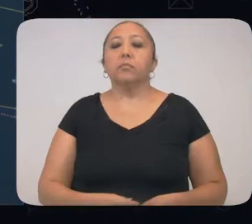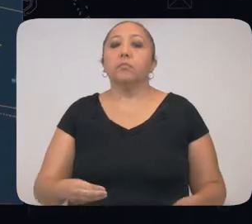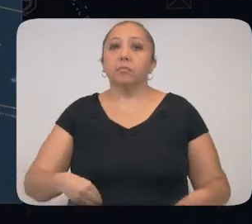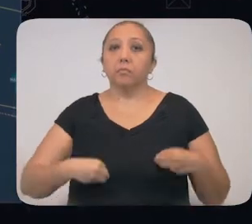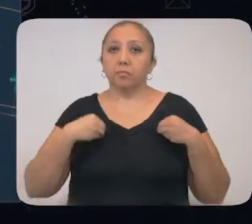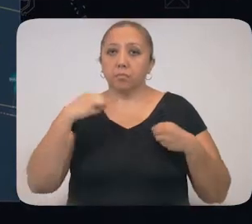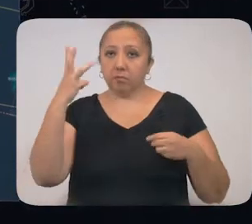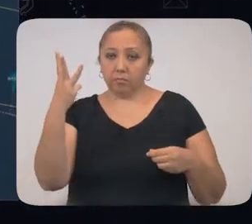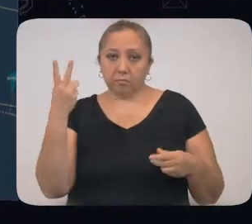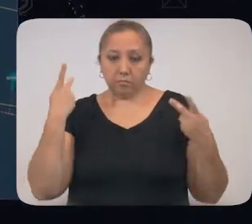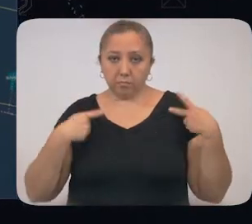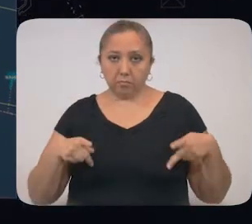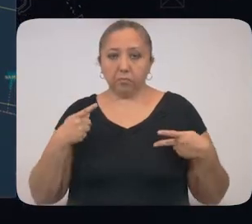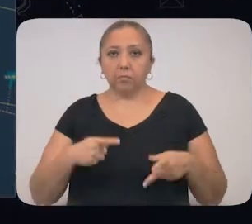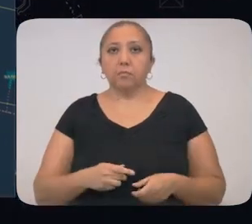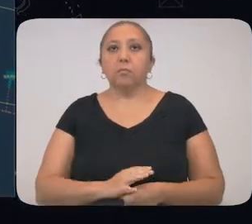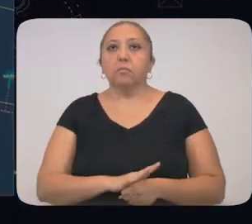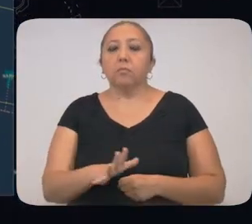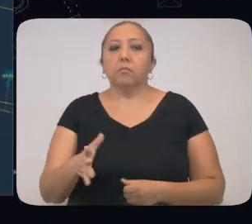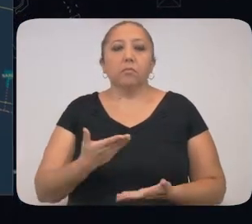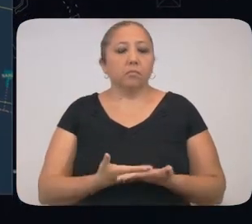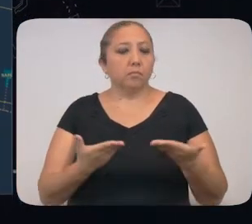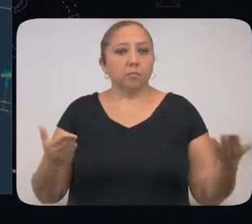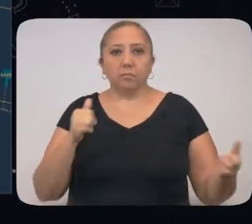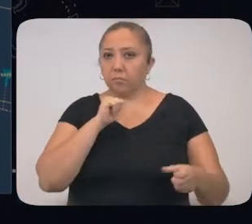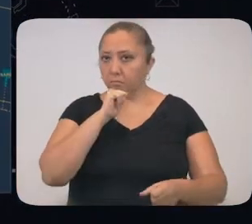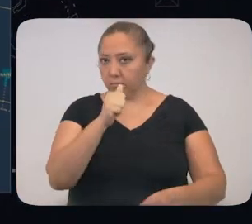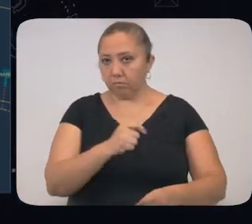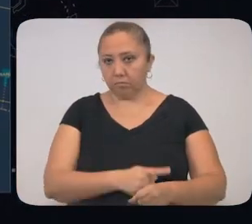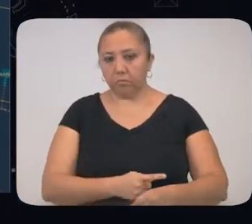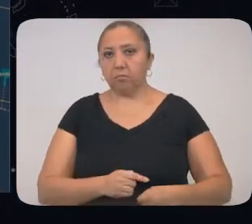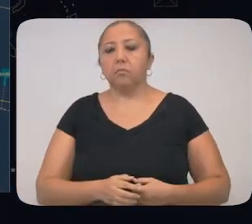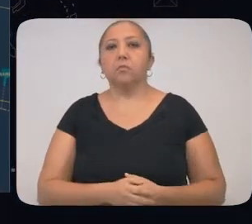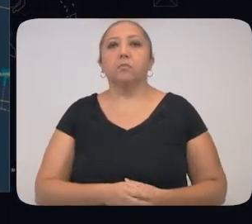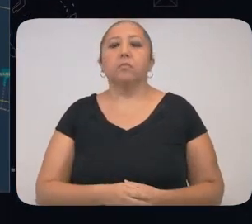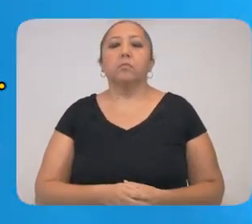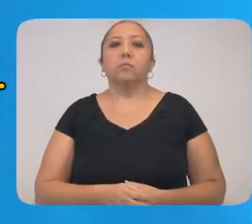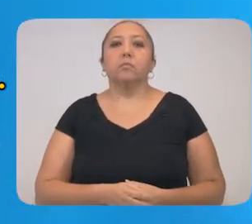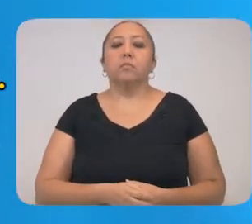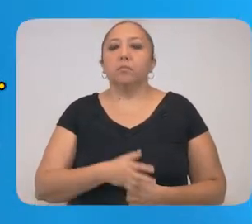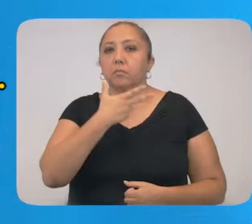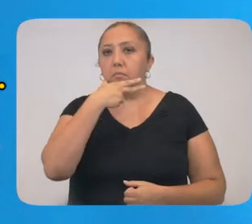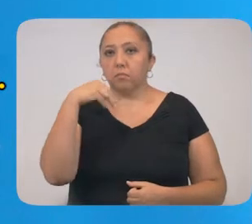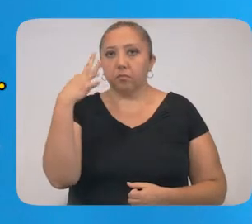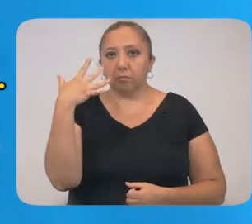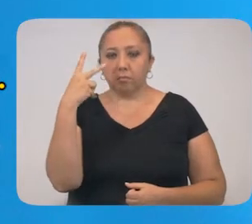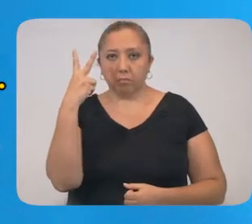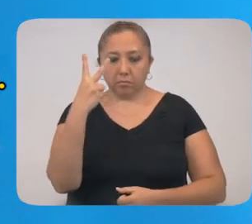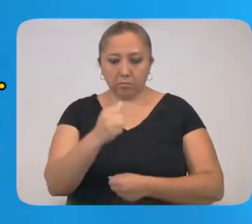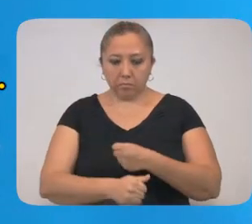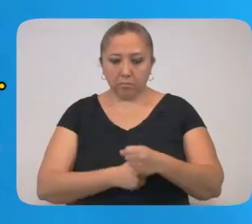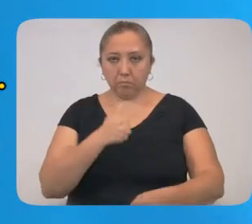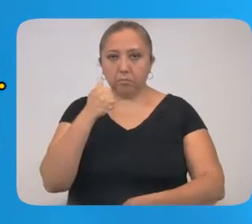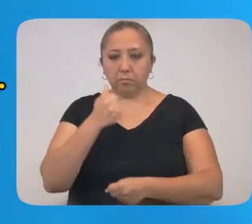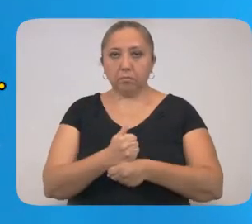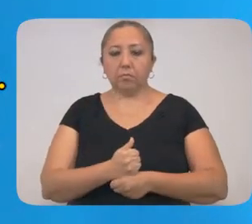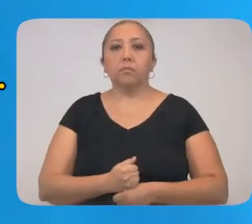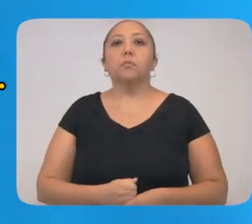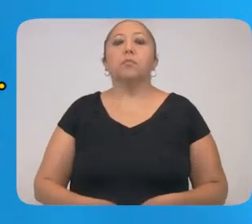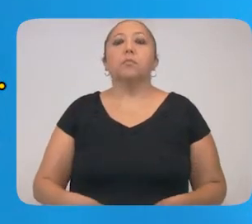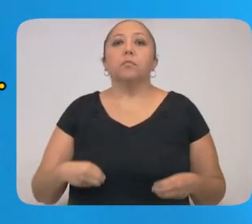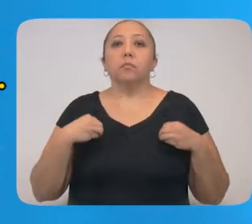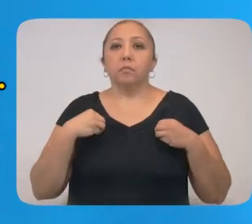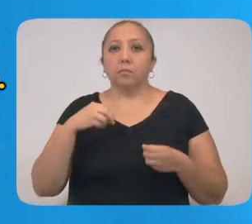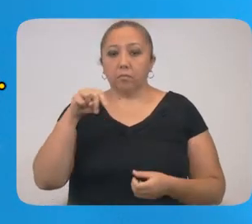convivía con 3 contactos, los cuales hasta el momento se reportan asintomáticos. Hombre de 52 años de edad, originario